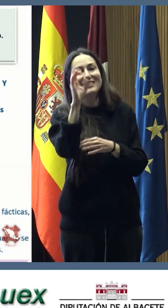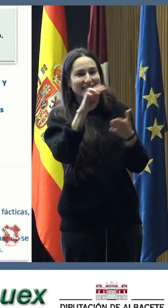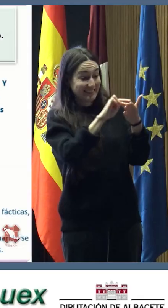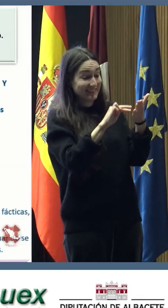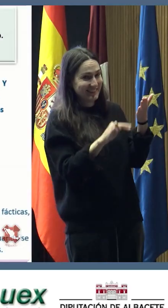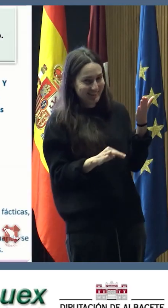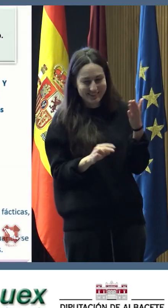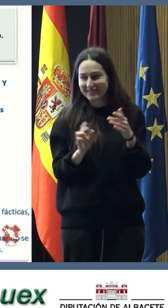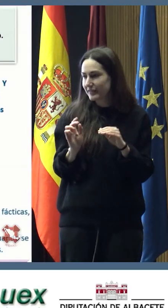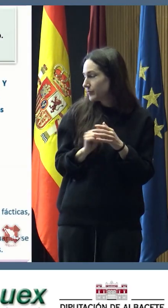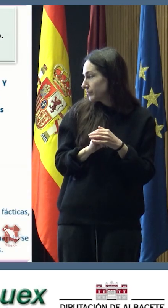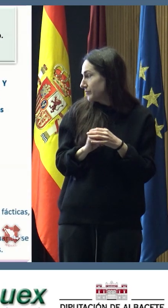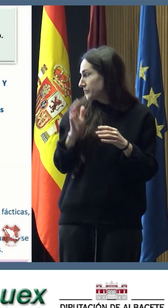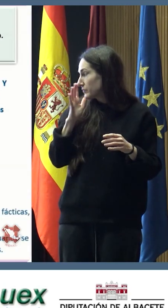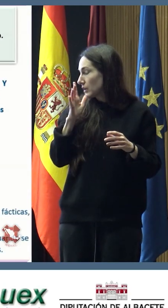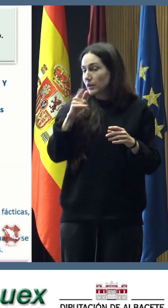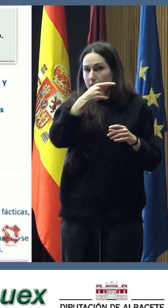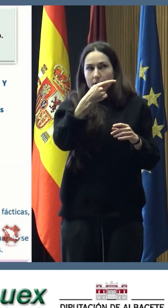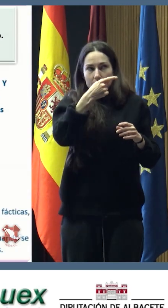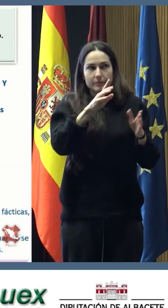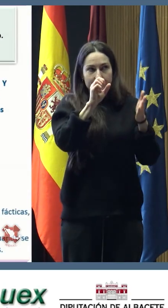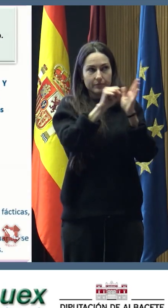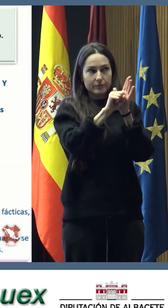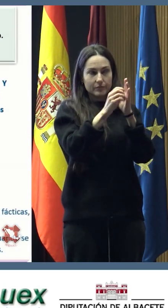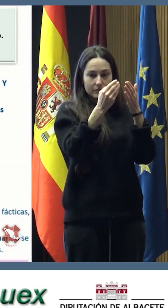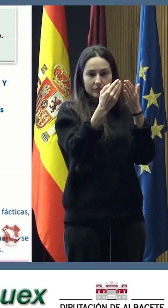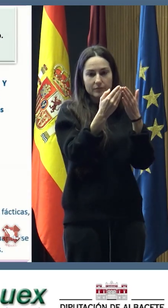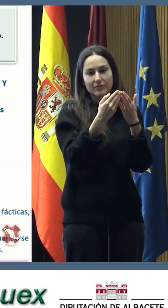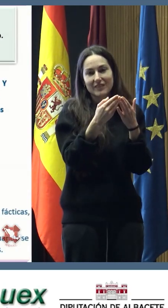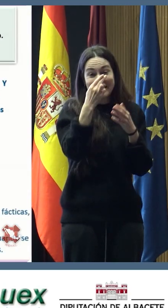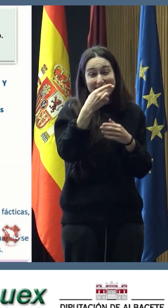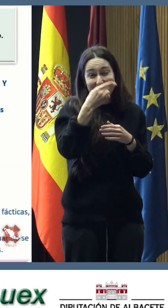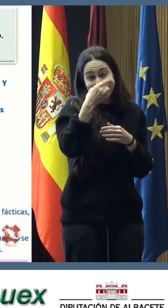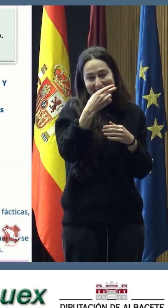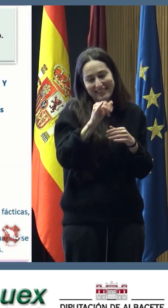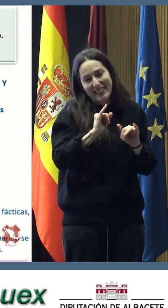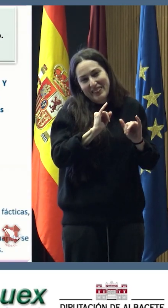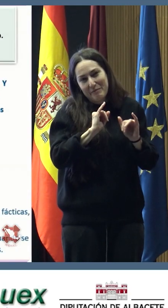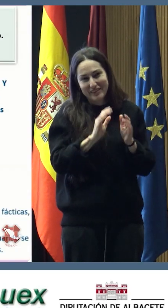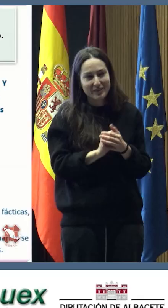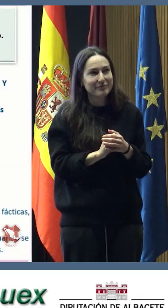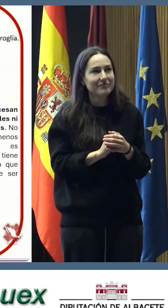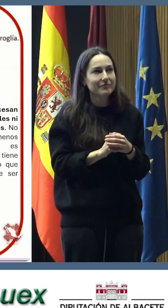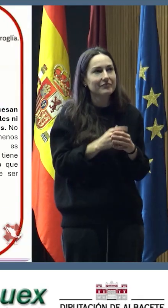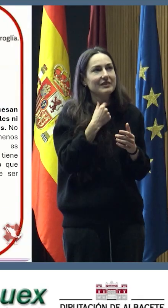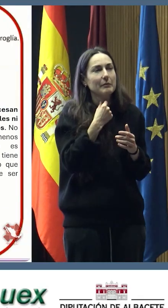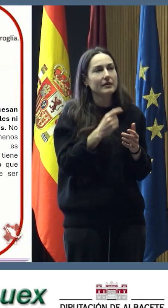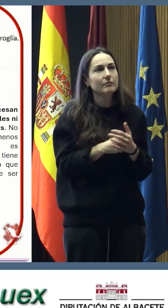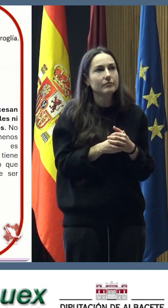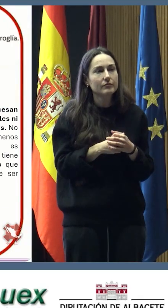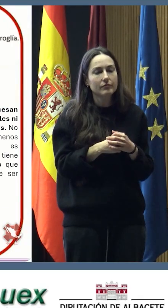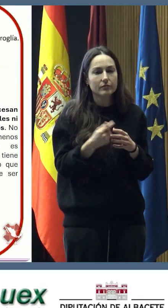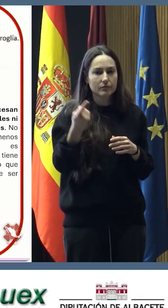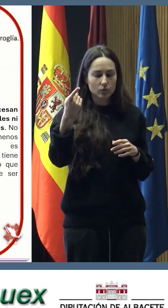tenga un poco de tiempo me lo leeré porque tiene que estar divertido. En realidad también lo